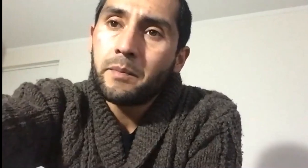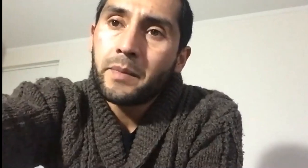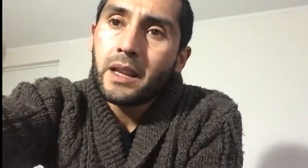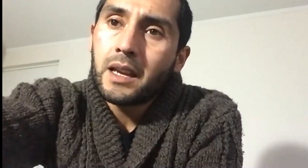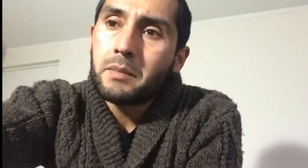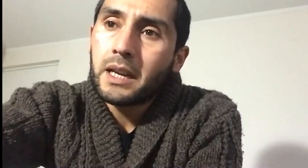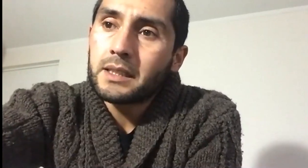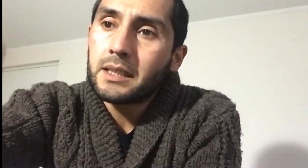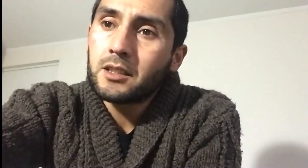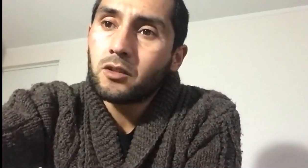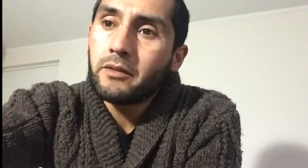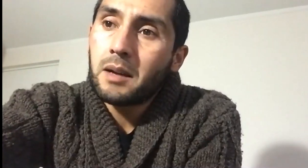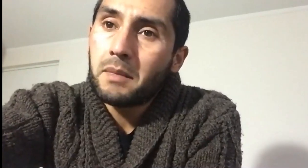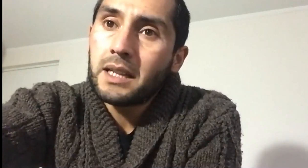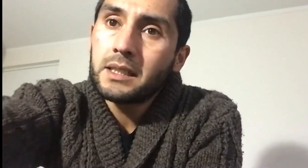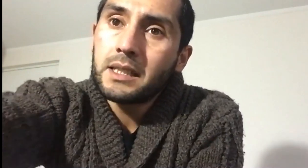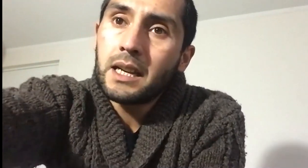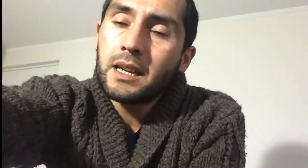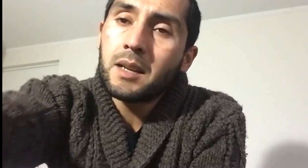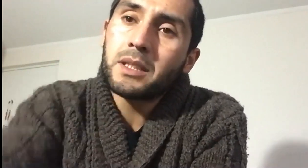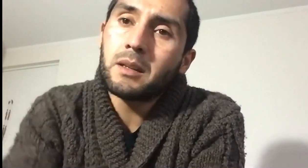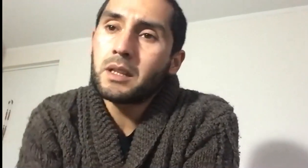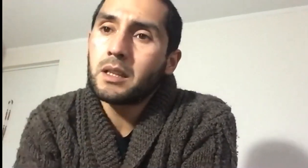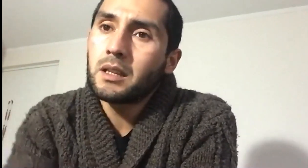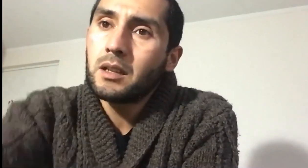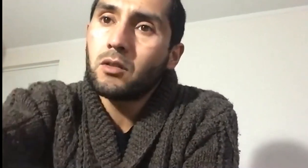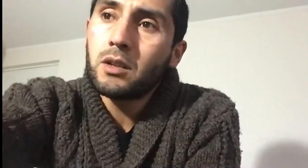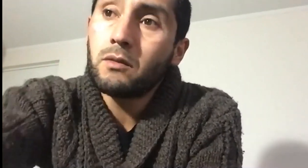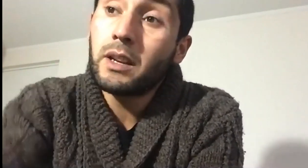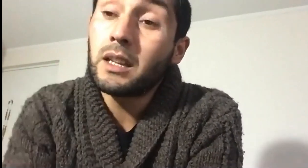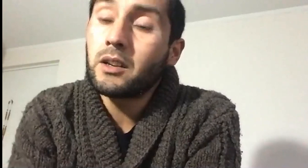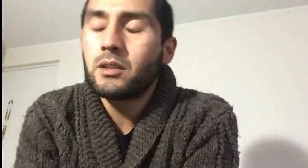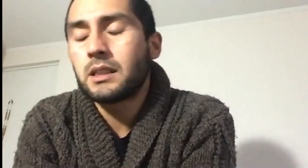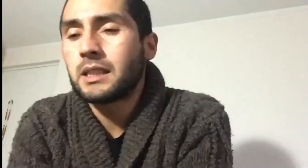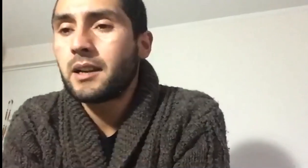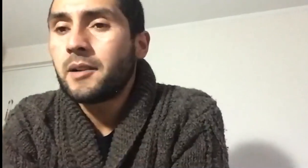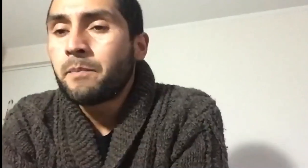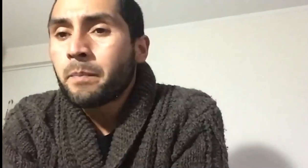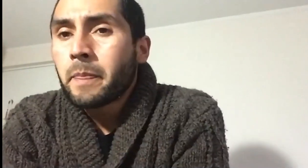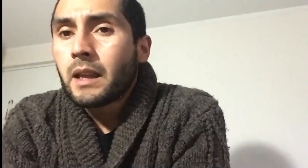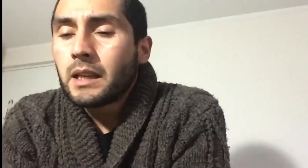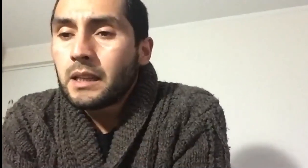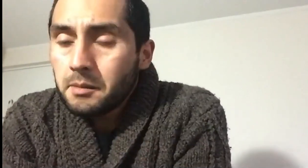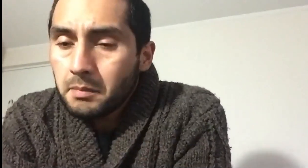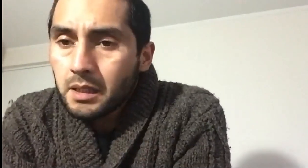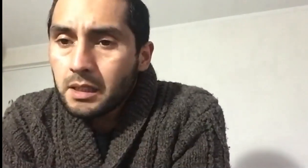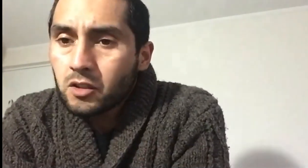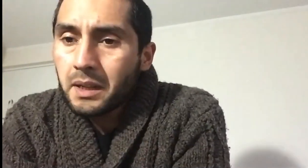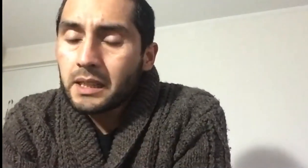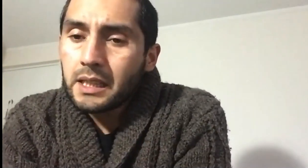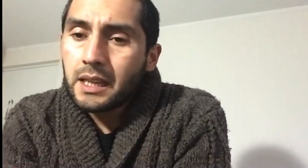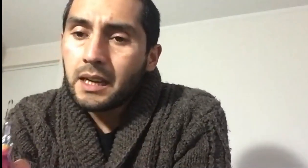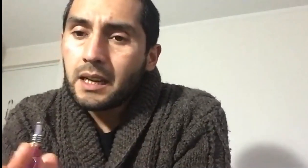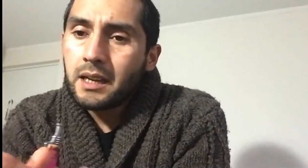a envejecerse todavía más, ¿ya? Especialmente en los años venideros, ¿ya? Y